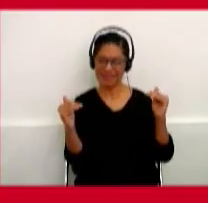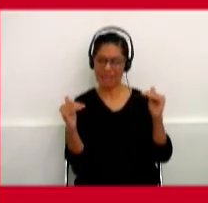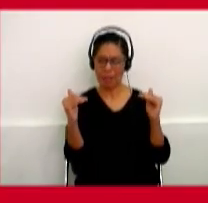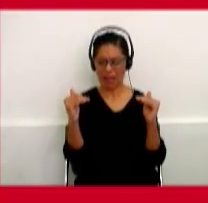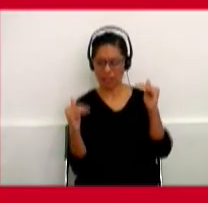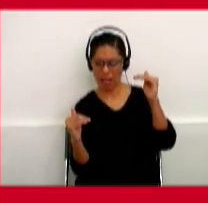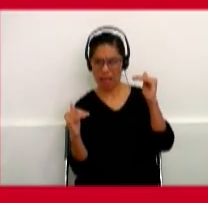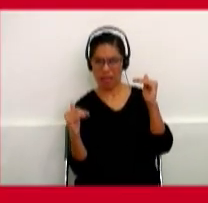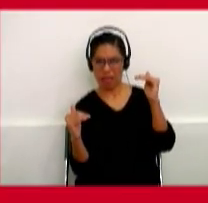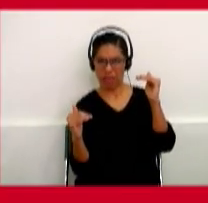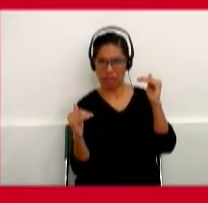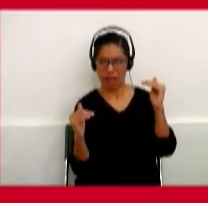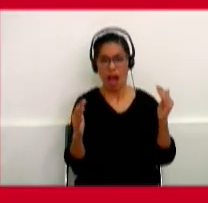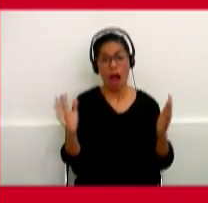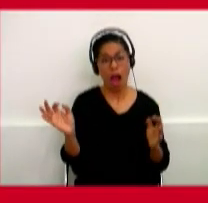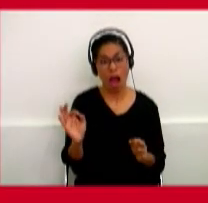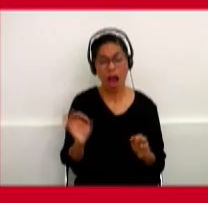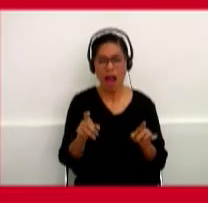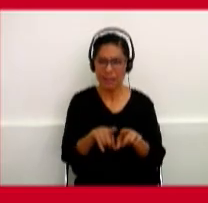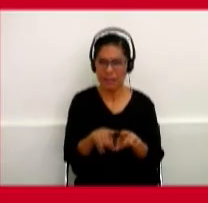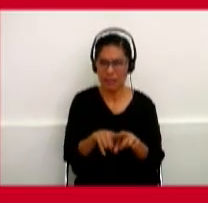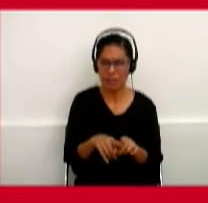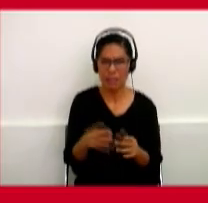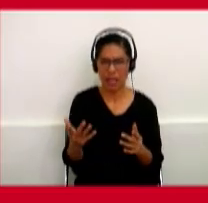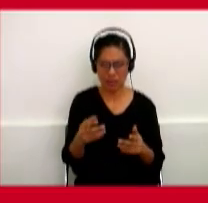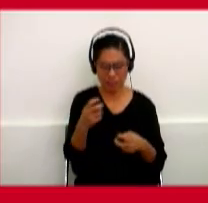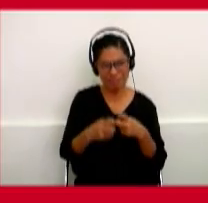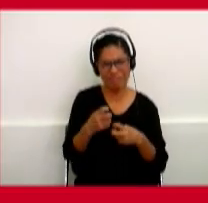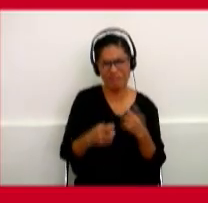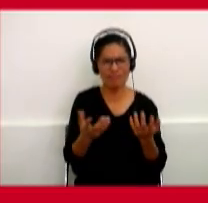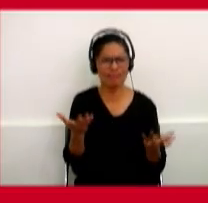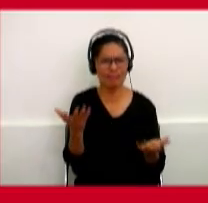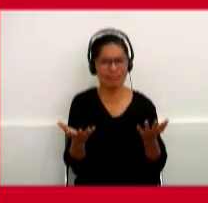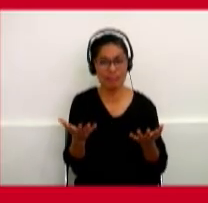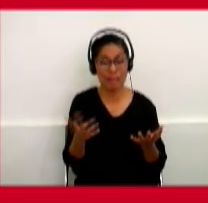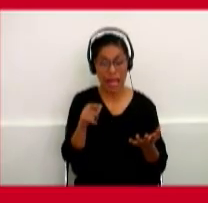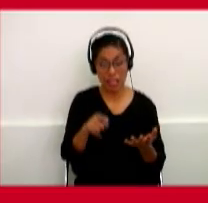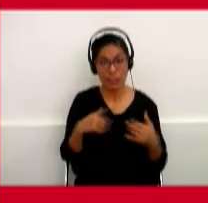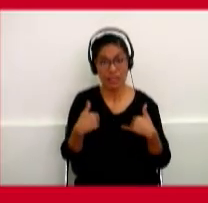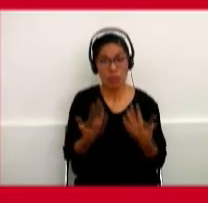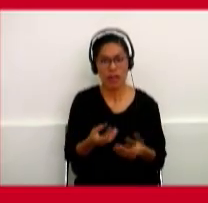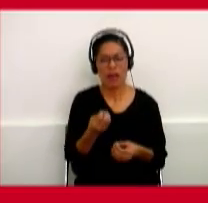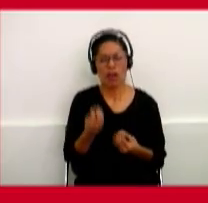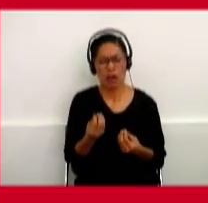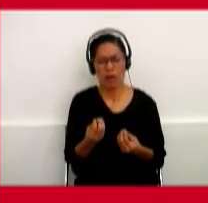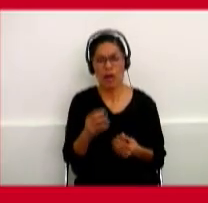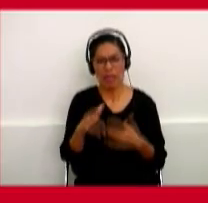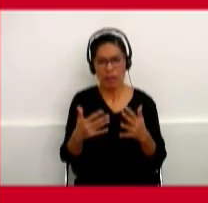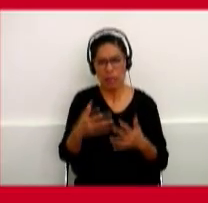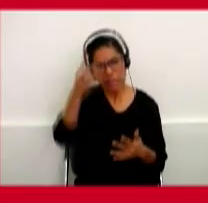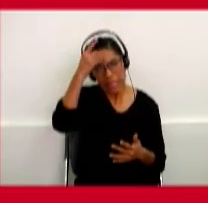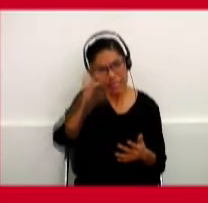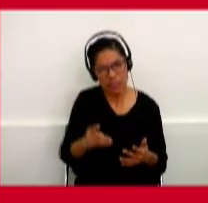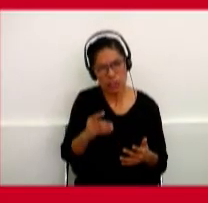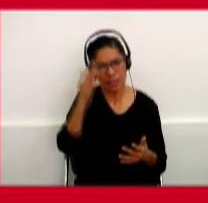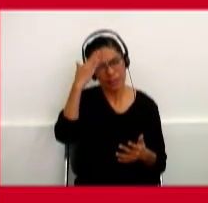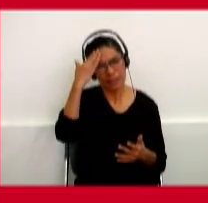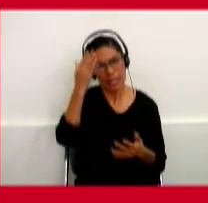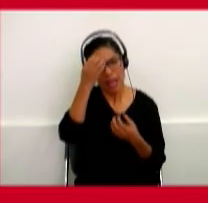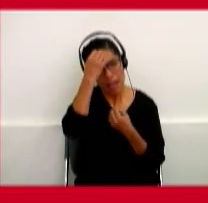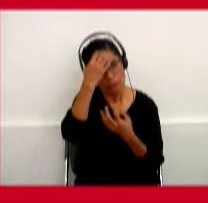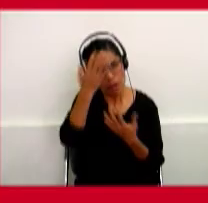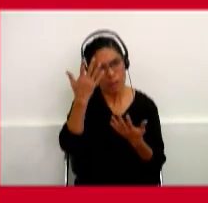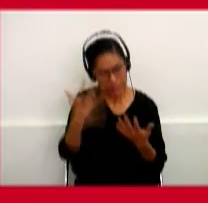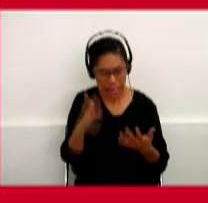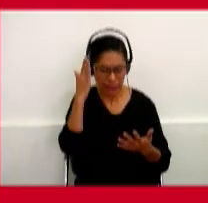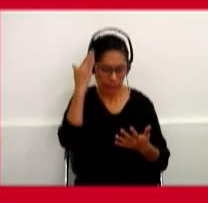deficiencias o dónde están esos problemas, y eso les da la posibilidad de luego tomar decisiones informadas para ajustar